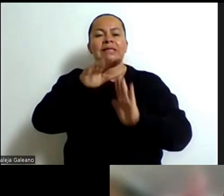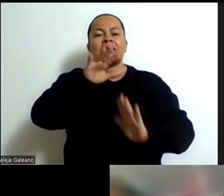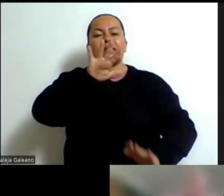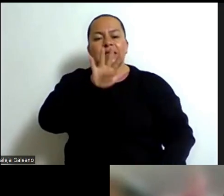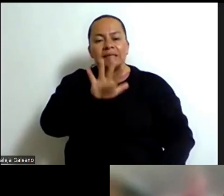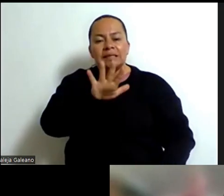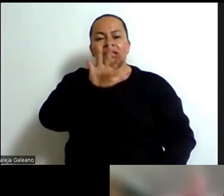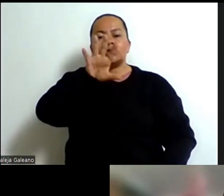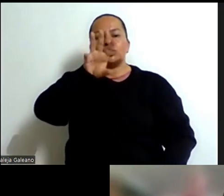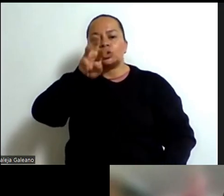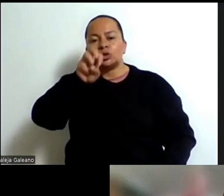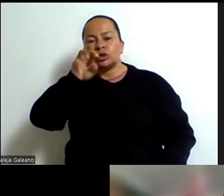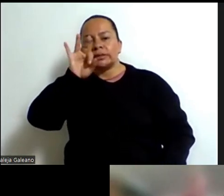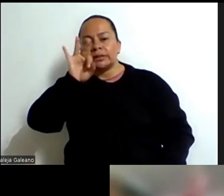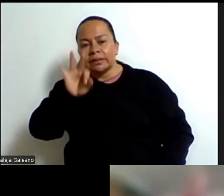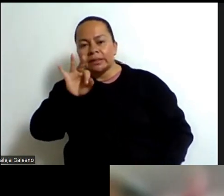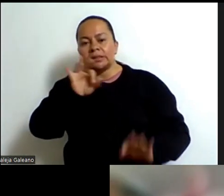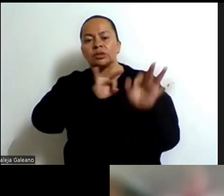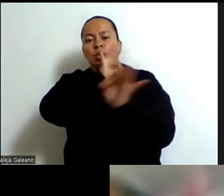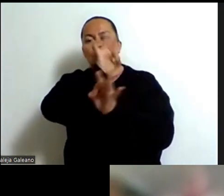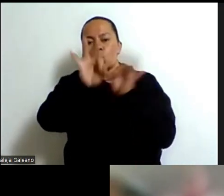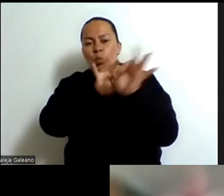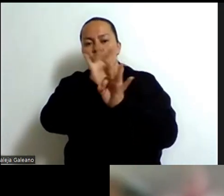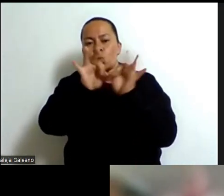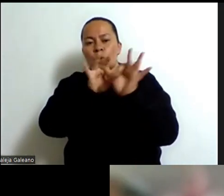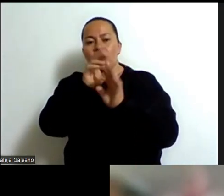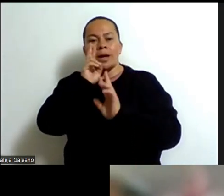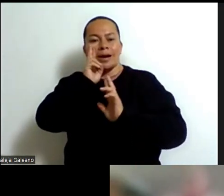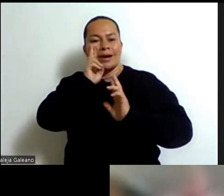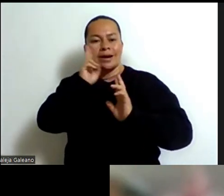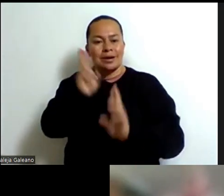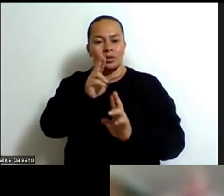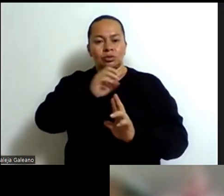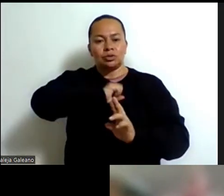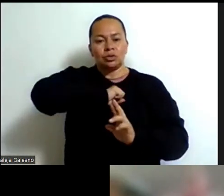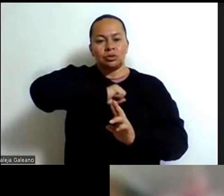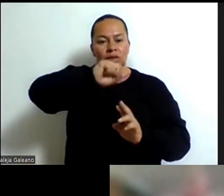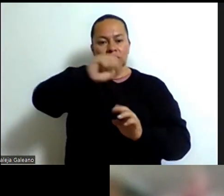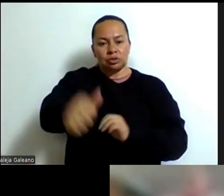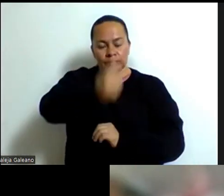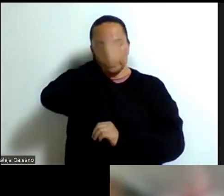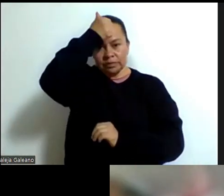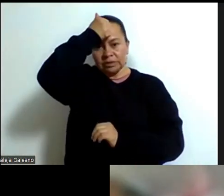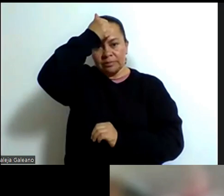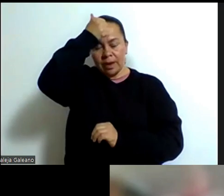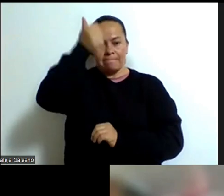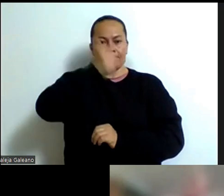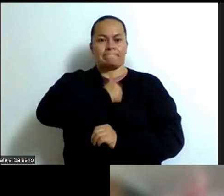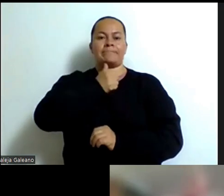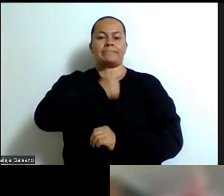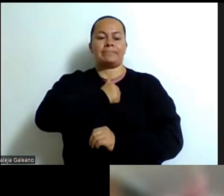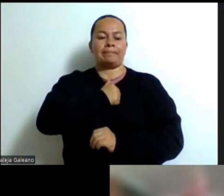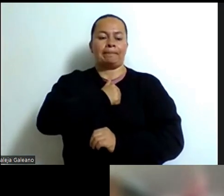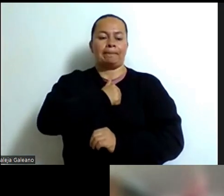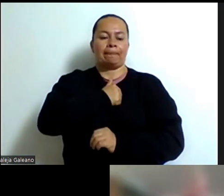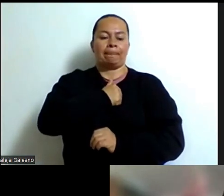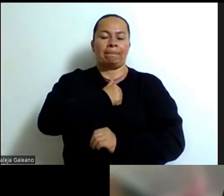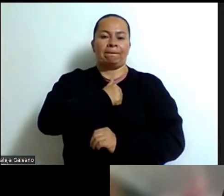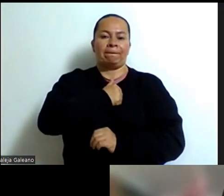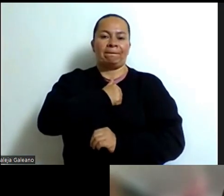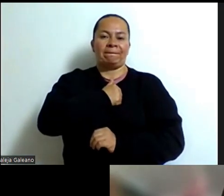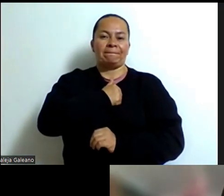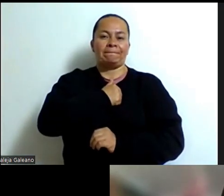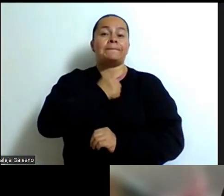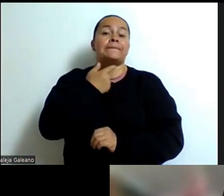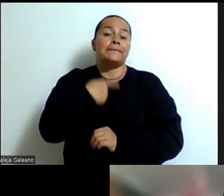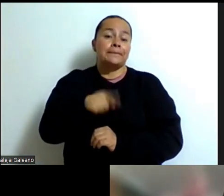cuidado fue reconocido como un derecho fundamental autónomo sí que si bien